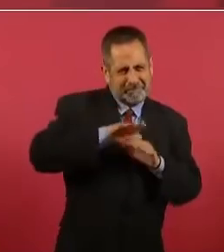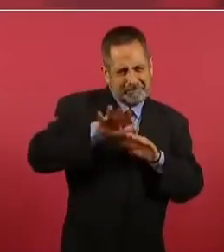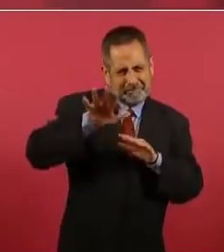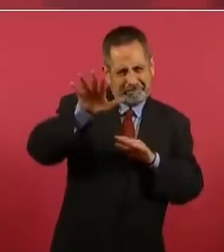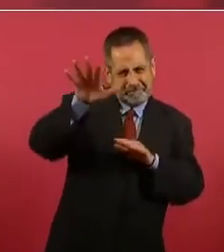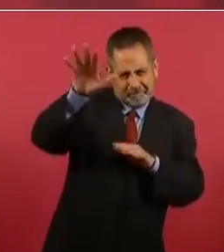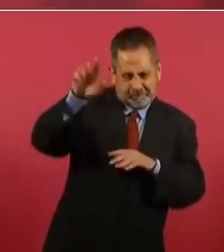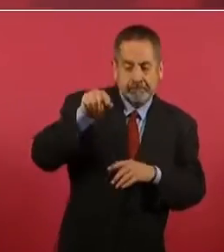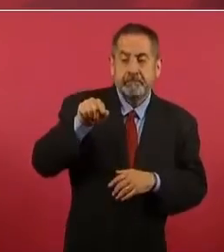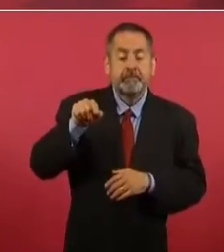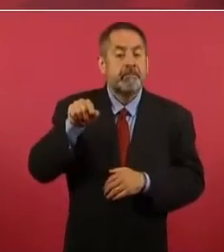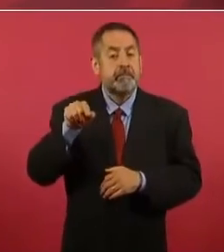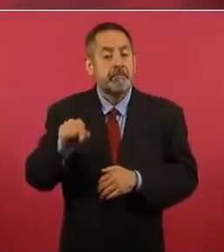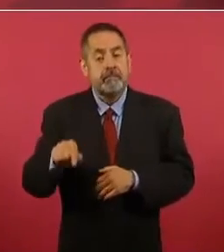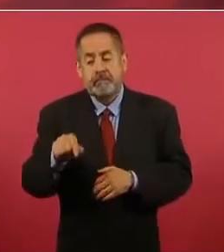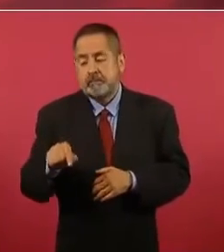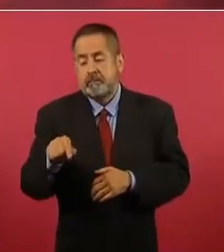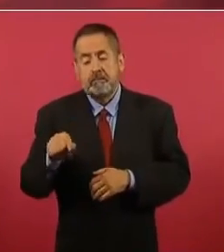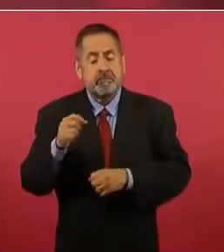muy